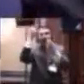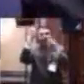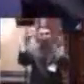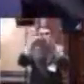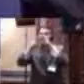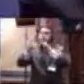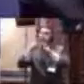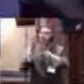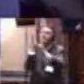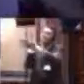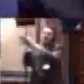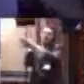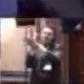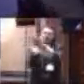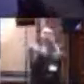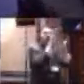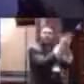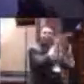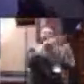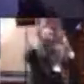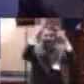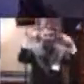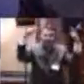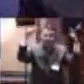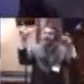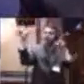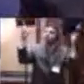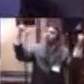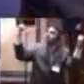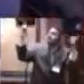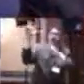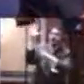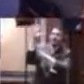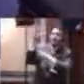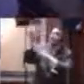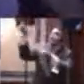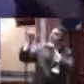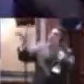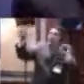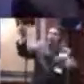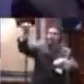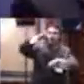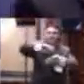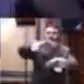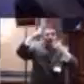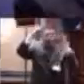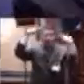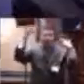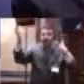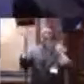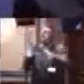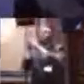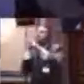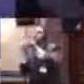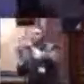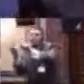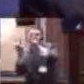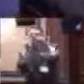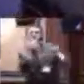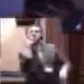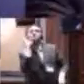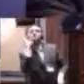tienen su origen en el territorio mexicano. Esos canales de televisión y esas estaciones de